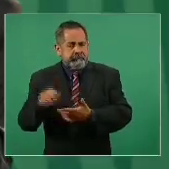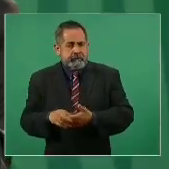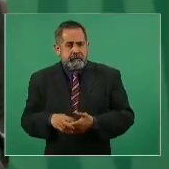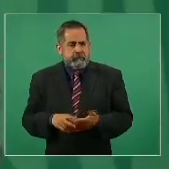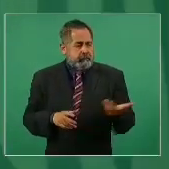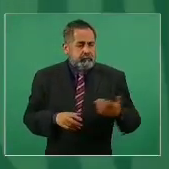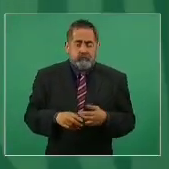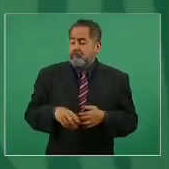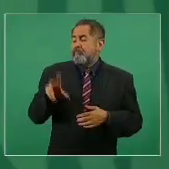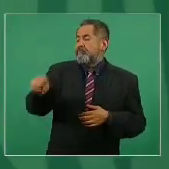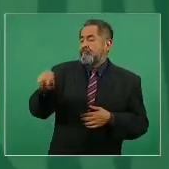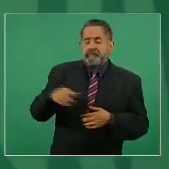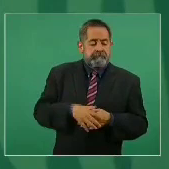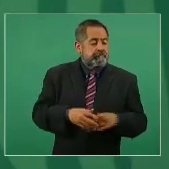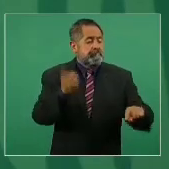no existen